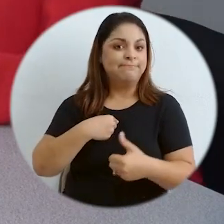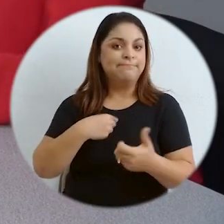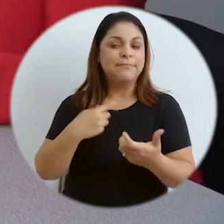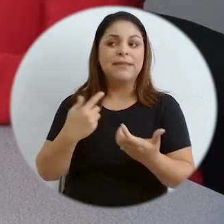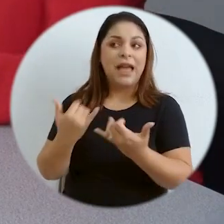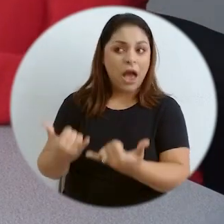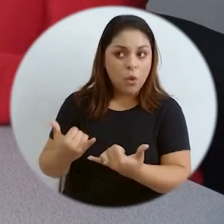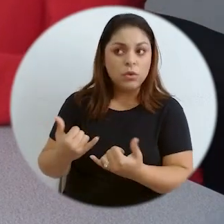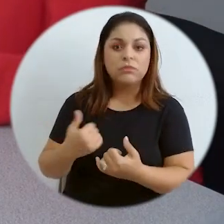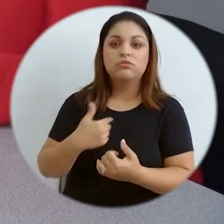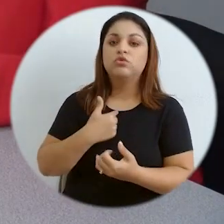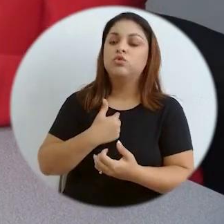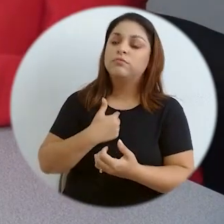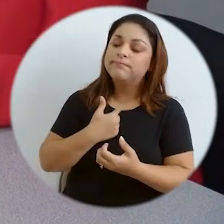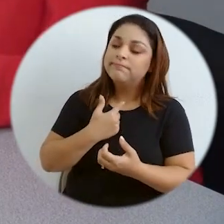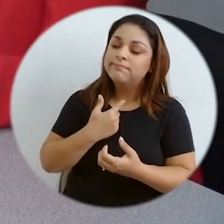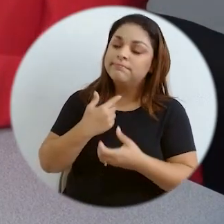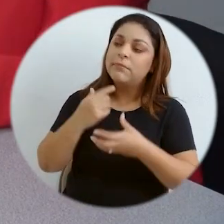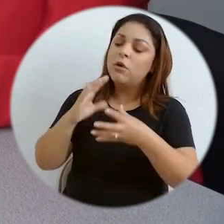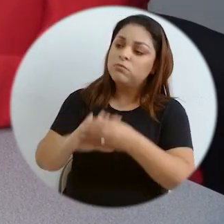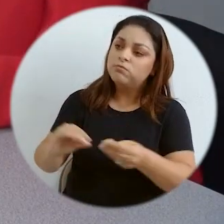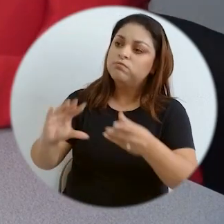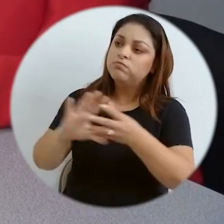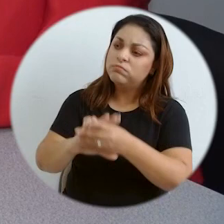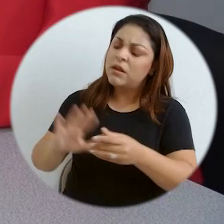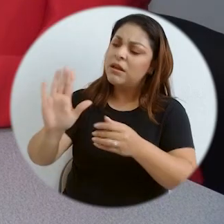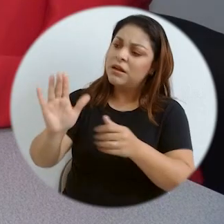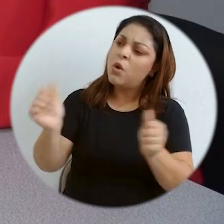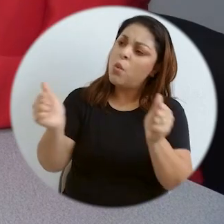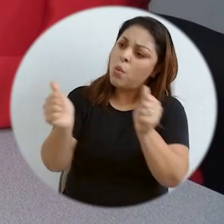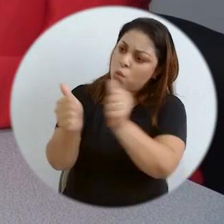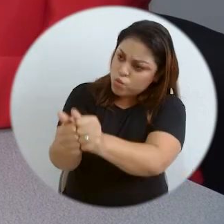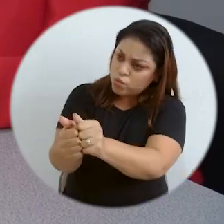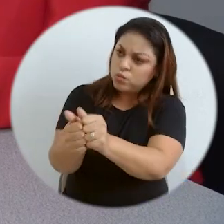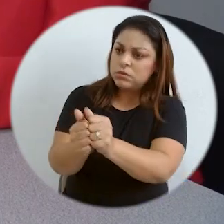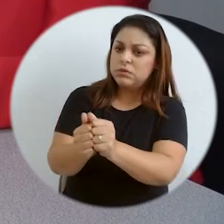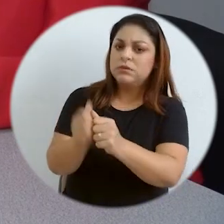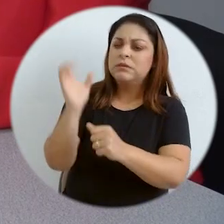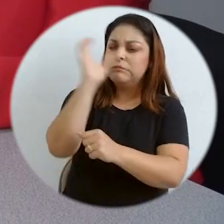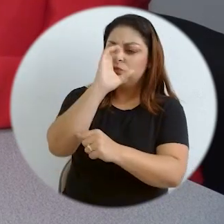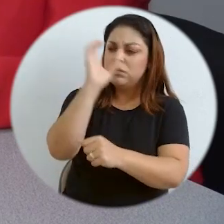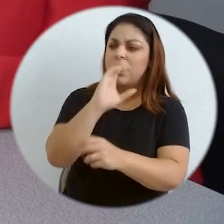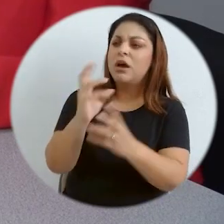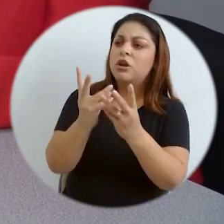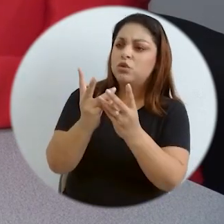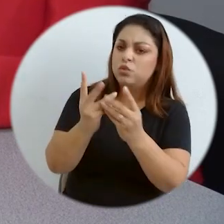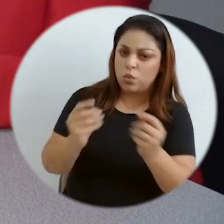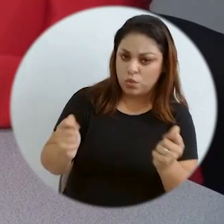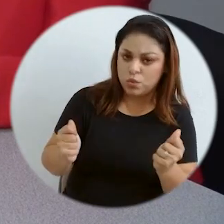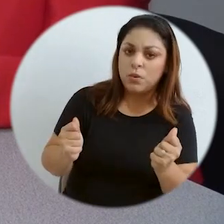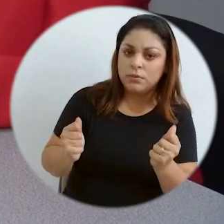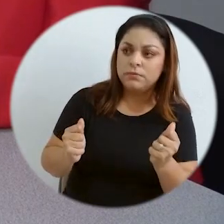confianza. Ahora quiero decirte Cuentas y que cuentos. juntos vamos a buscar una solución.